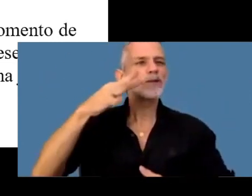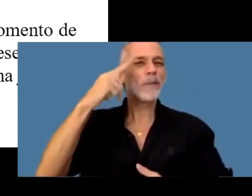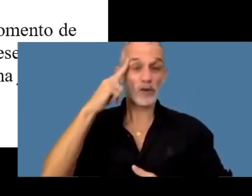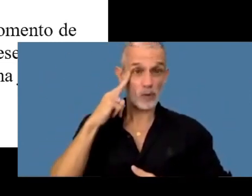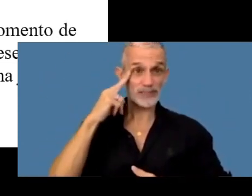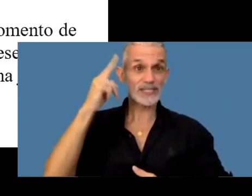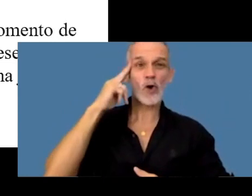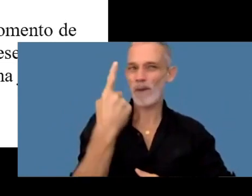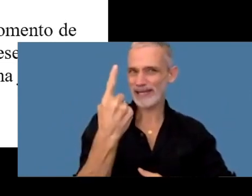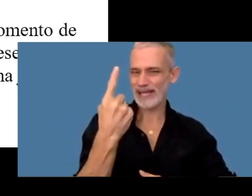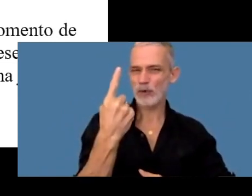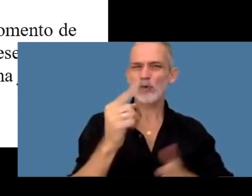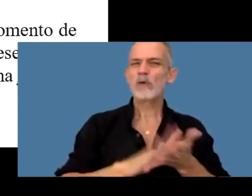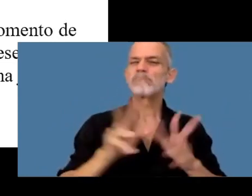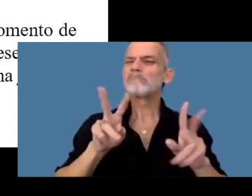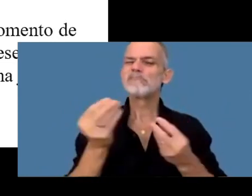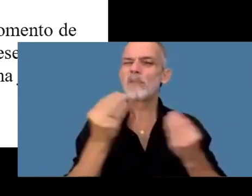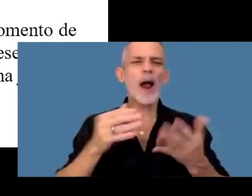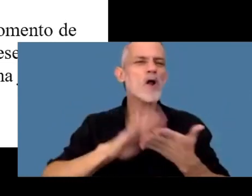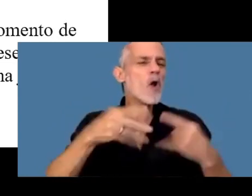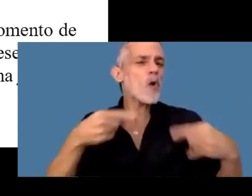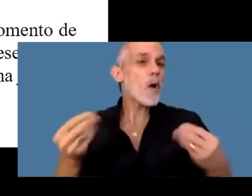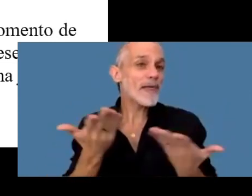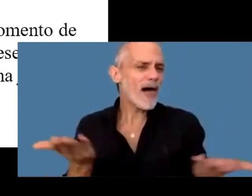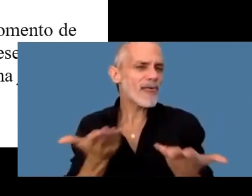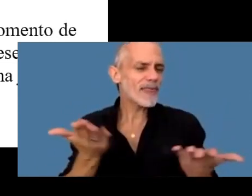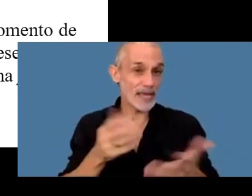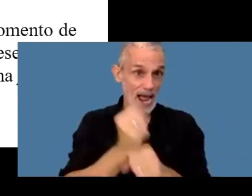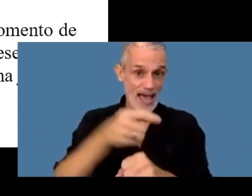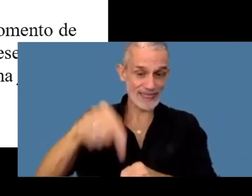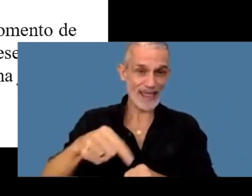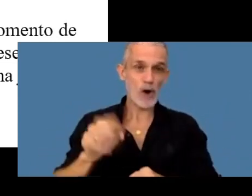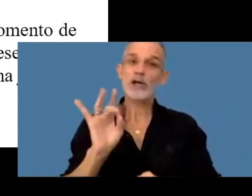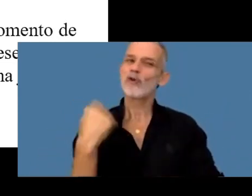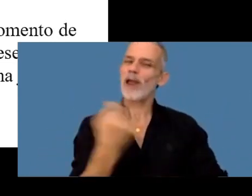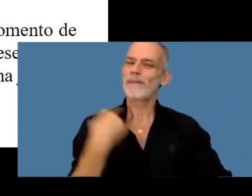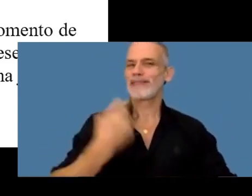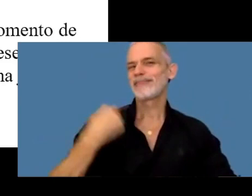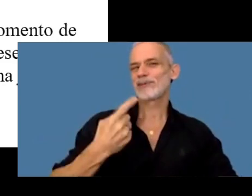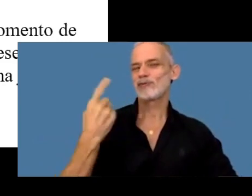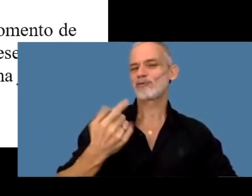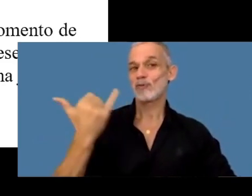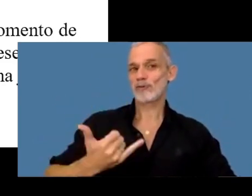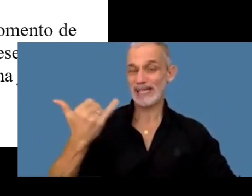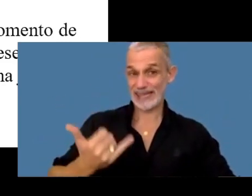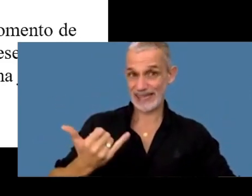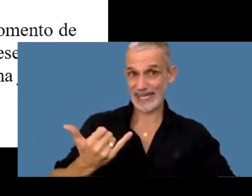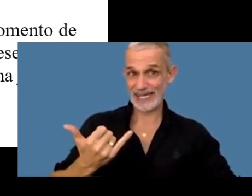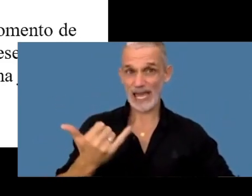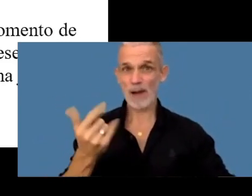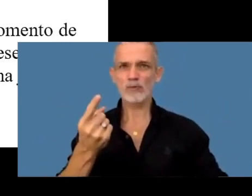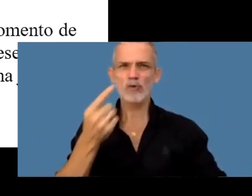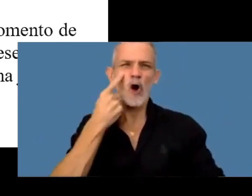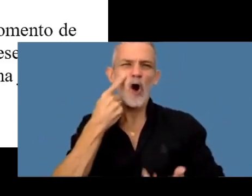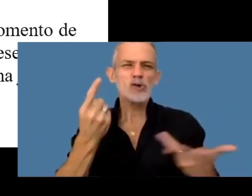4.991. Como novedad, nosotros hasta ahora solamente teníamos conocimiento, al menos